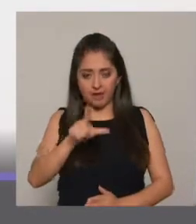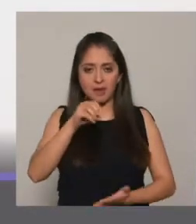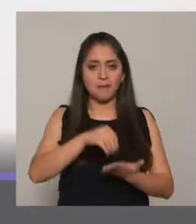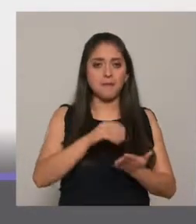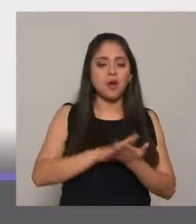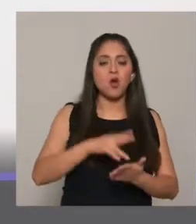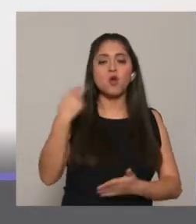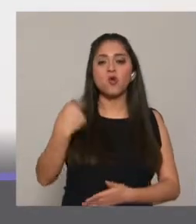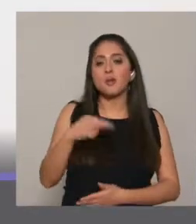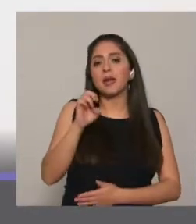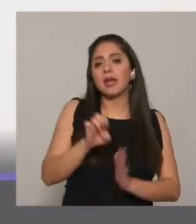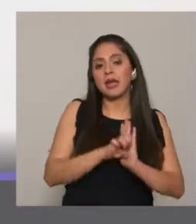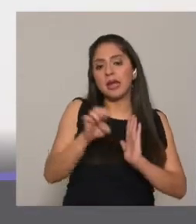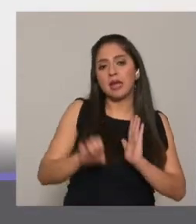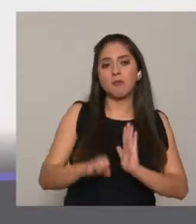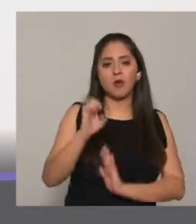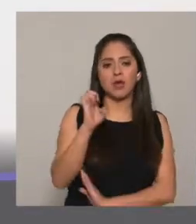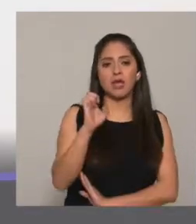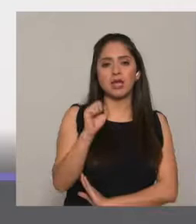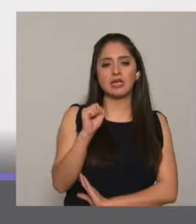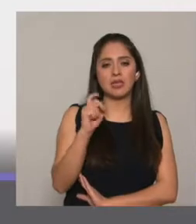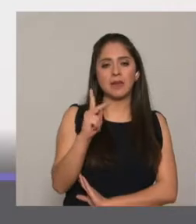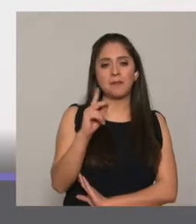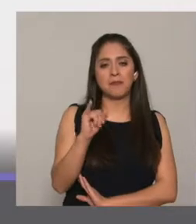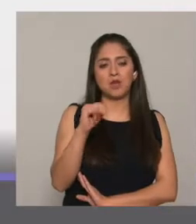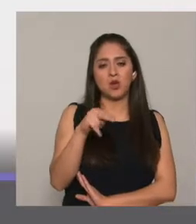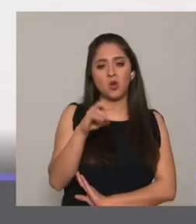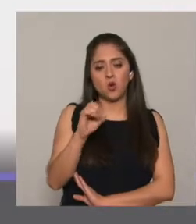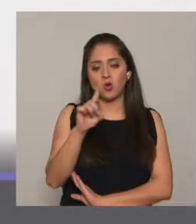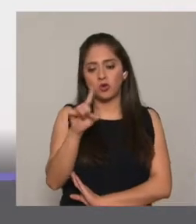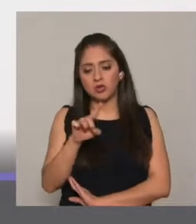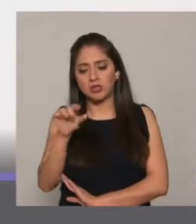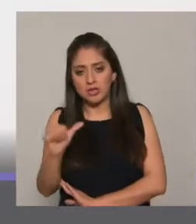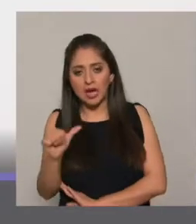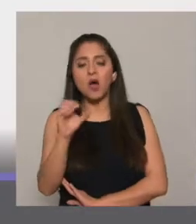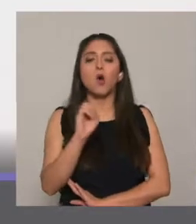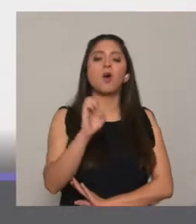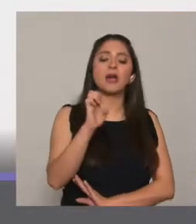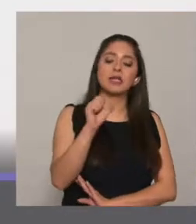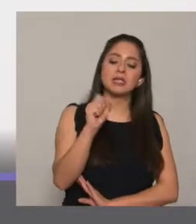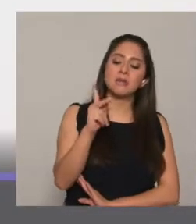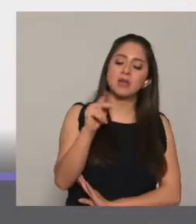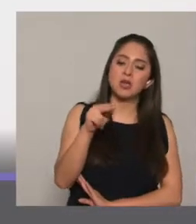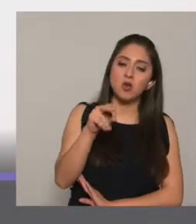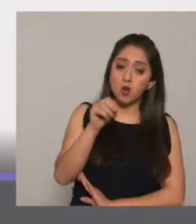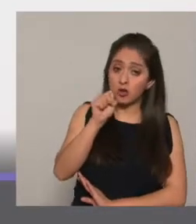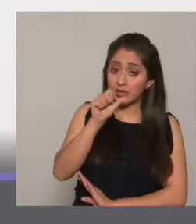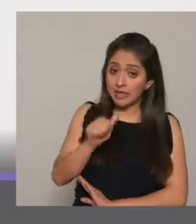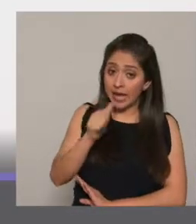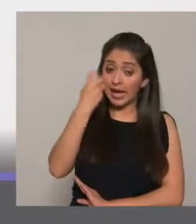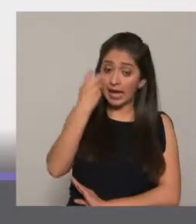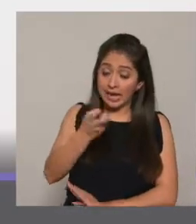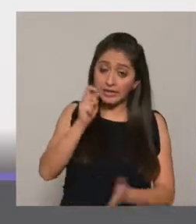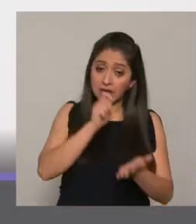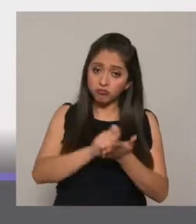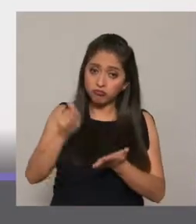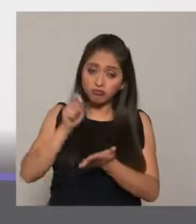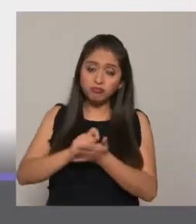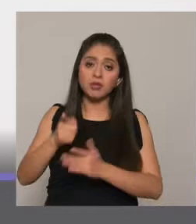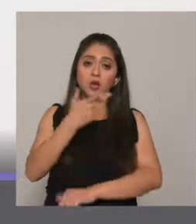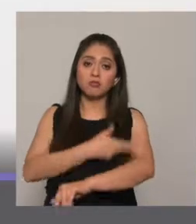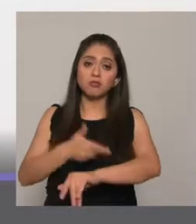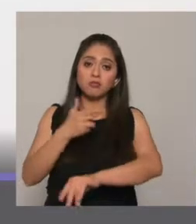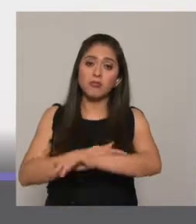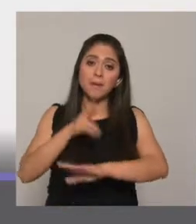con Z, Espinosa, por ejemplo, Espinosa con S, Espinosa con Z, y entonces en vez de llevar un procedimiento un poco más largo, que sería el